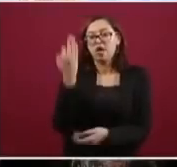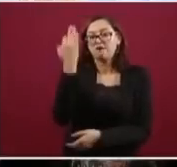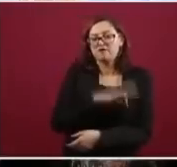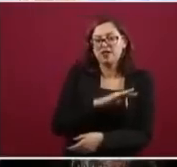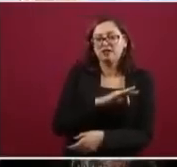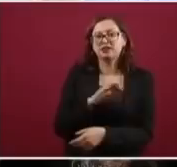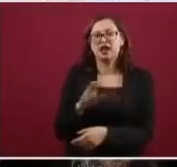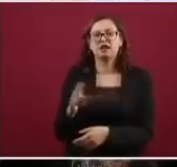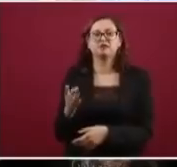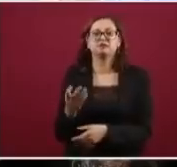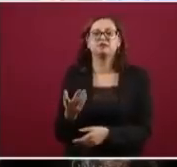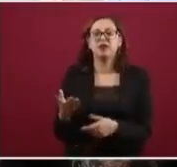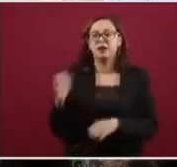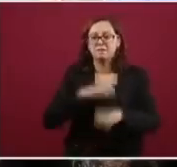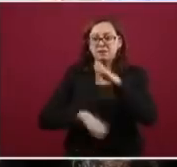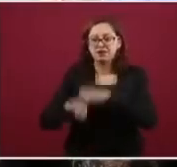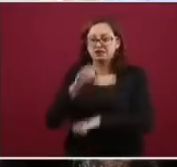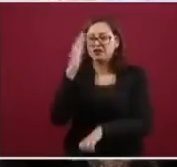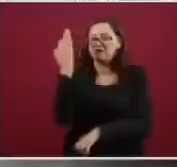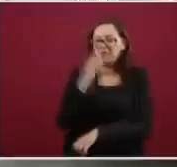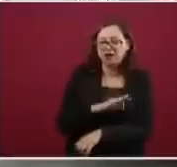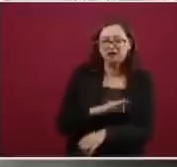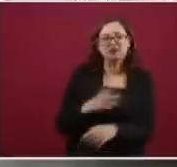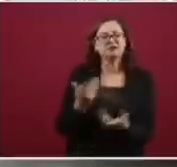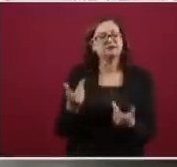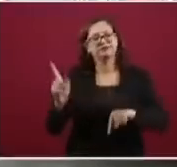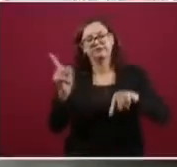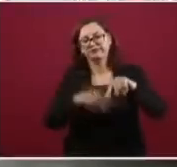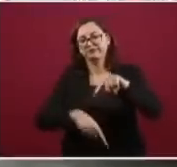creo que esas eran las preguntas que había